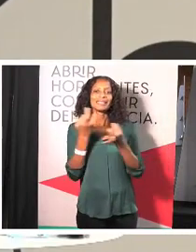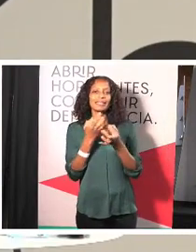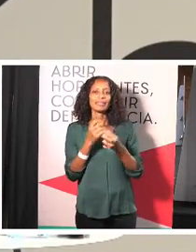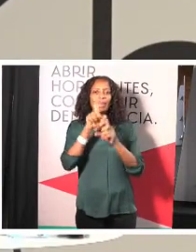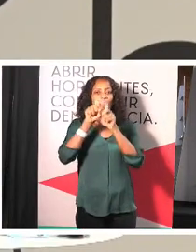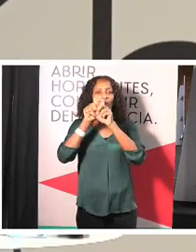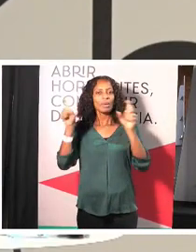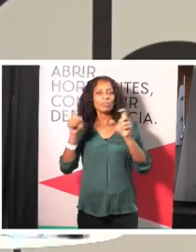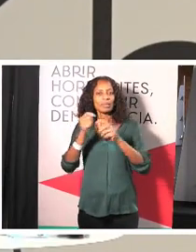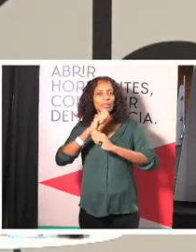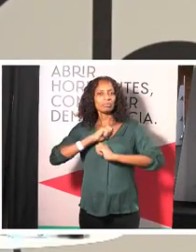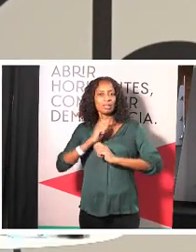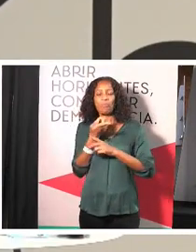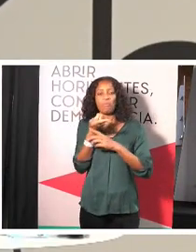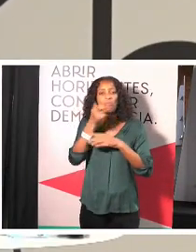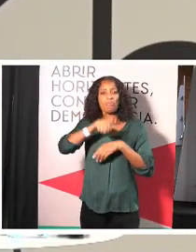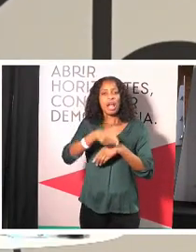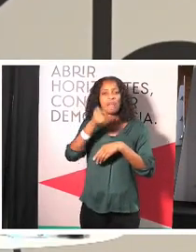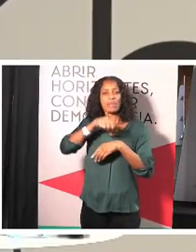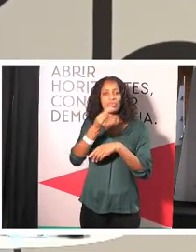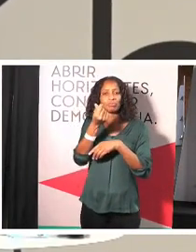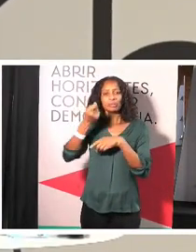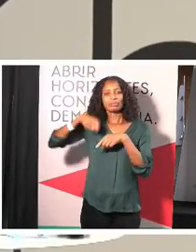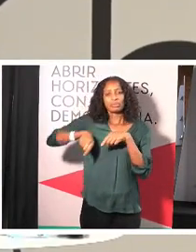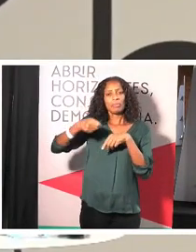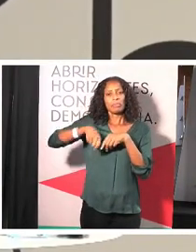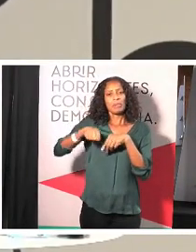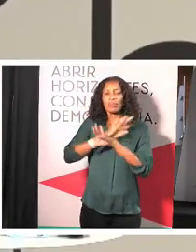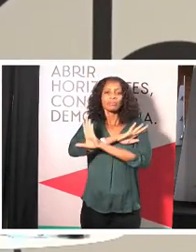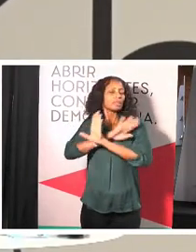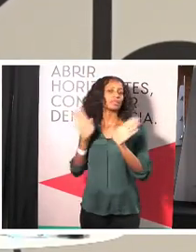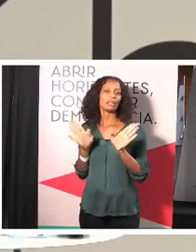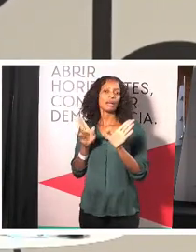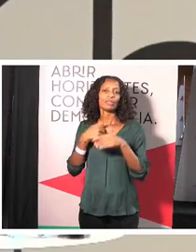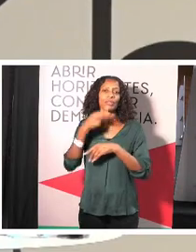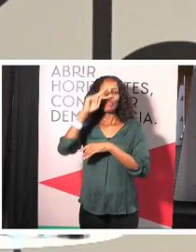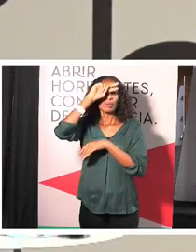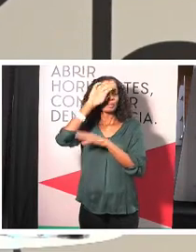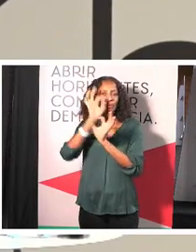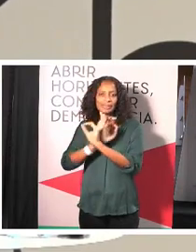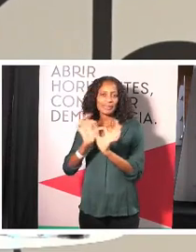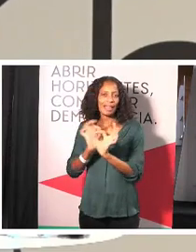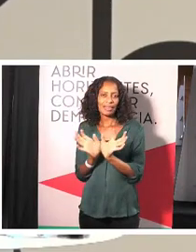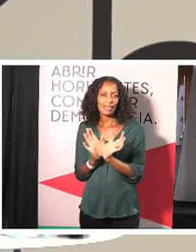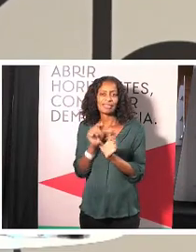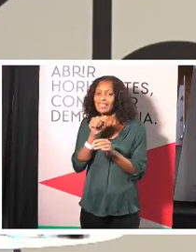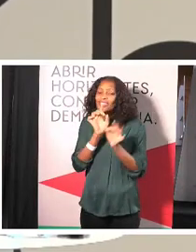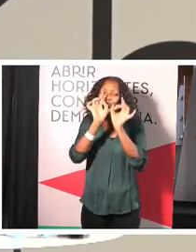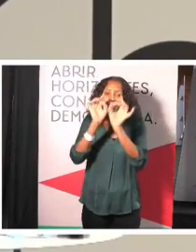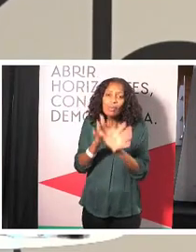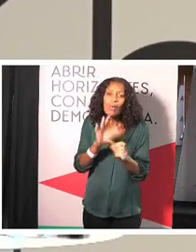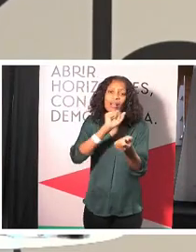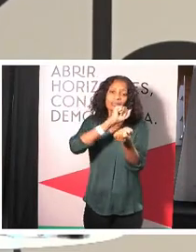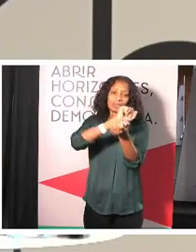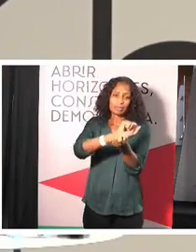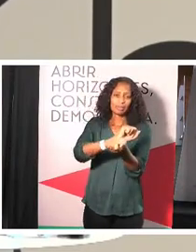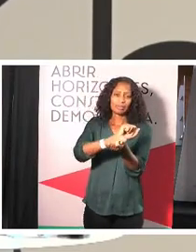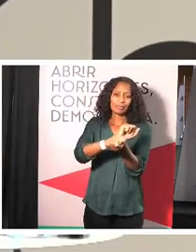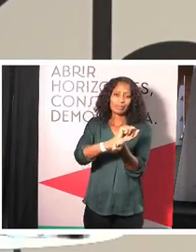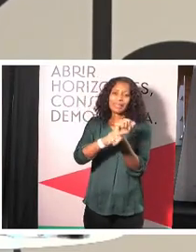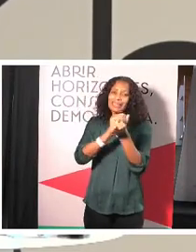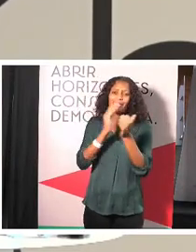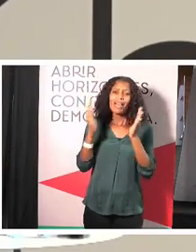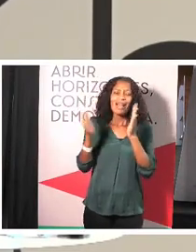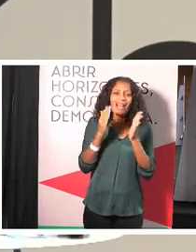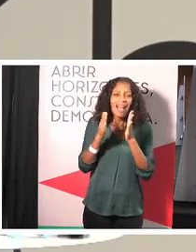cual es muy poquita cosa para unas condiciones de semiesclavitud, pero en aquel momento de explotación, de desigualdad enorme y